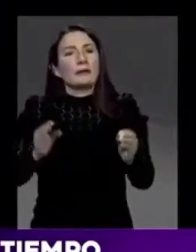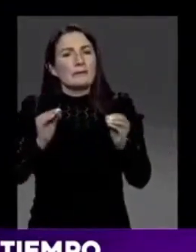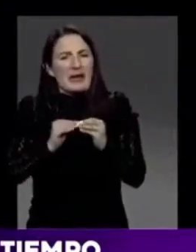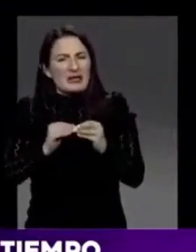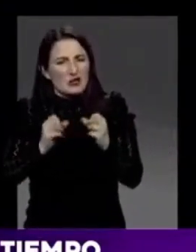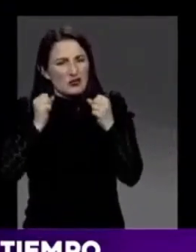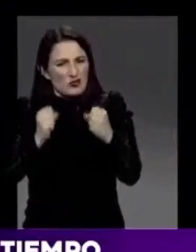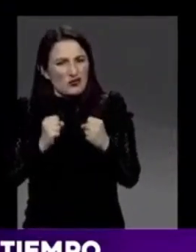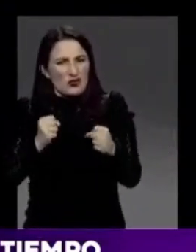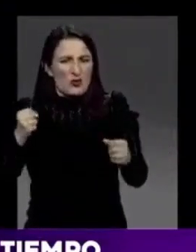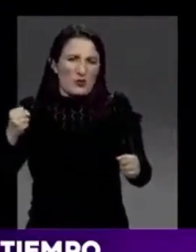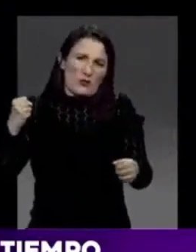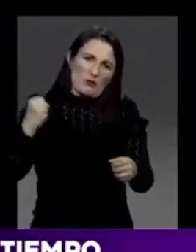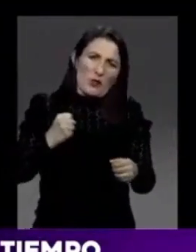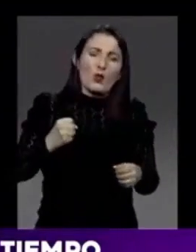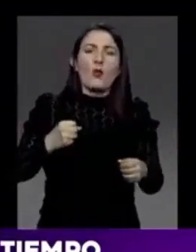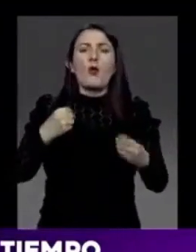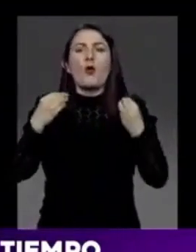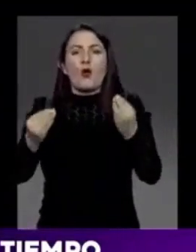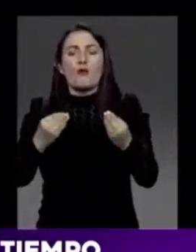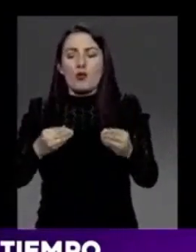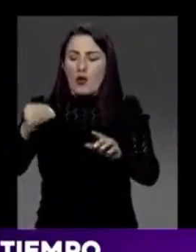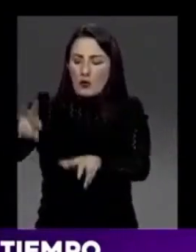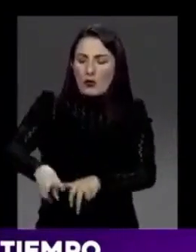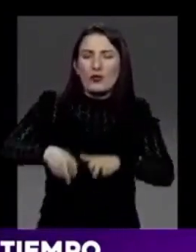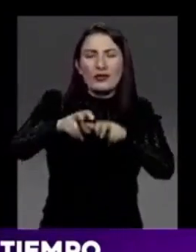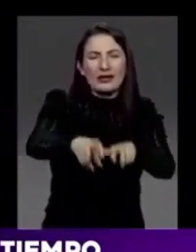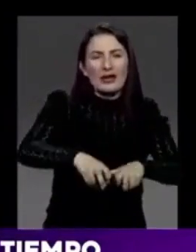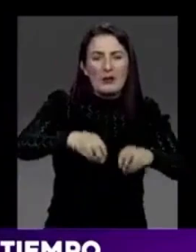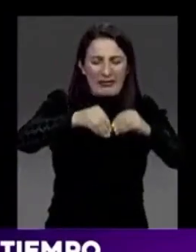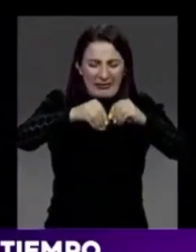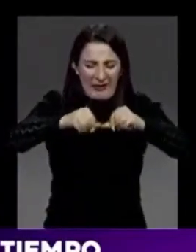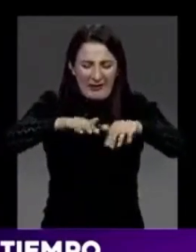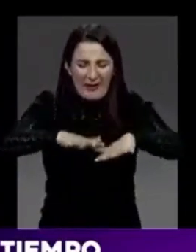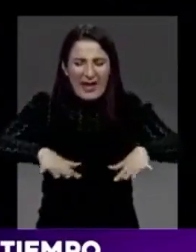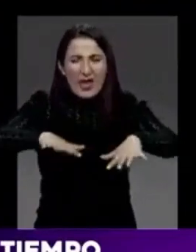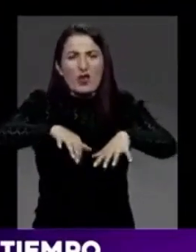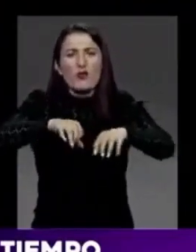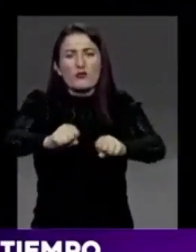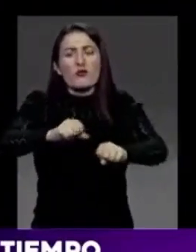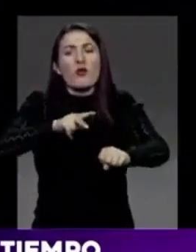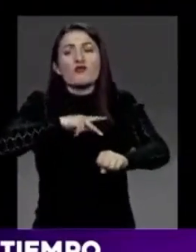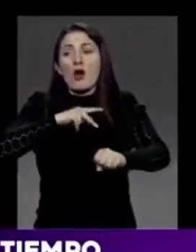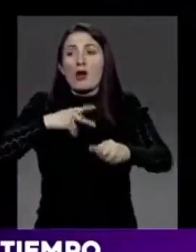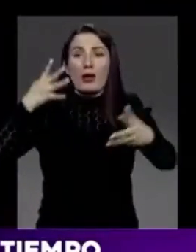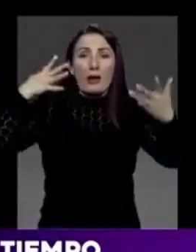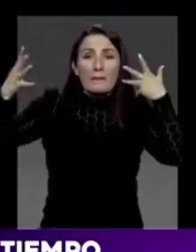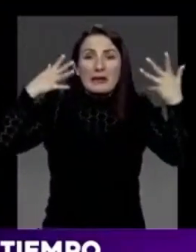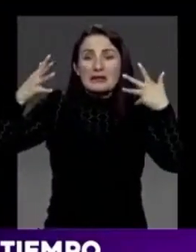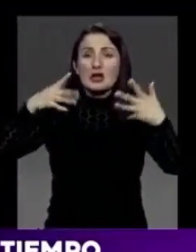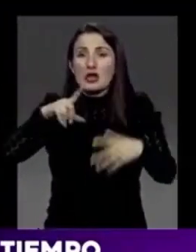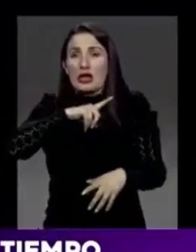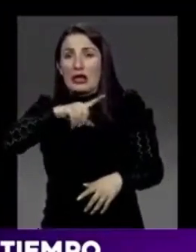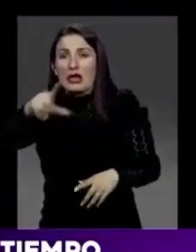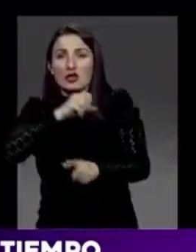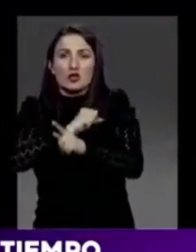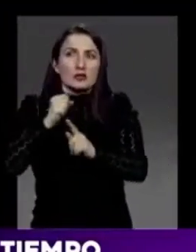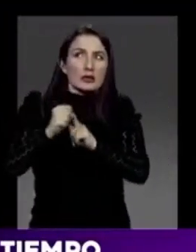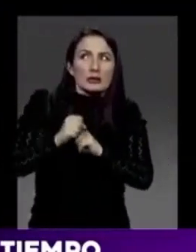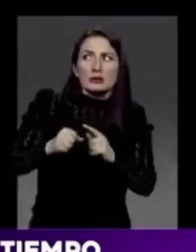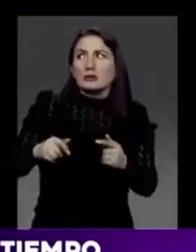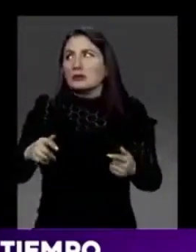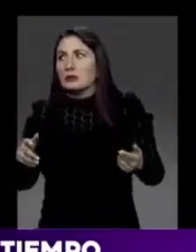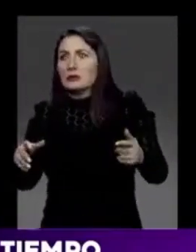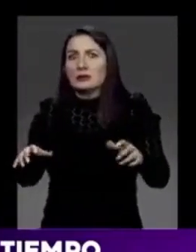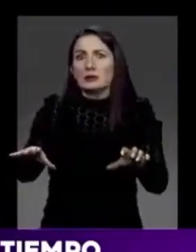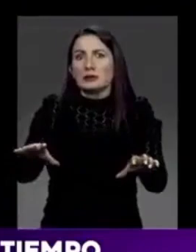agresivos no solamente la parte de los cultivos sino la parte de los terrenos que tiene ahí a los campesinos y a los líderes sociales simplemente